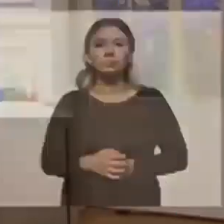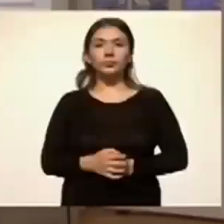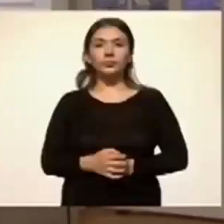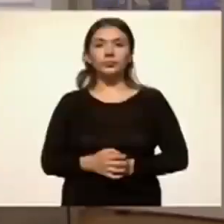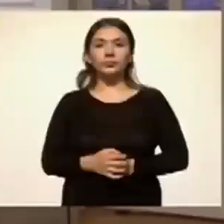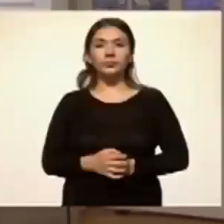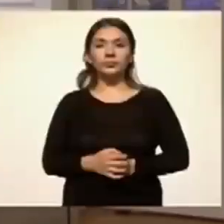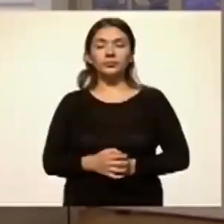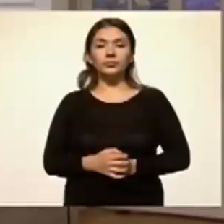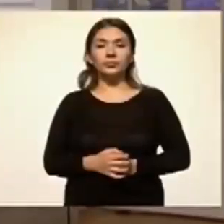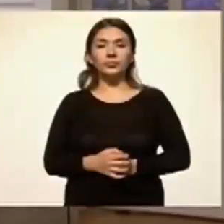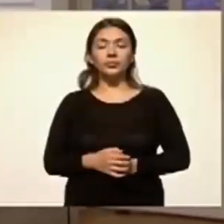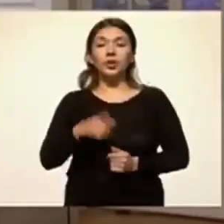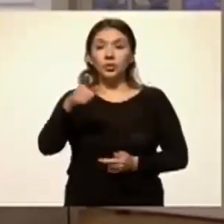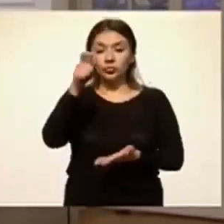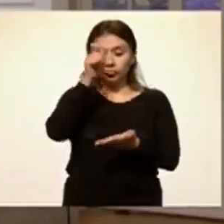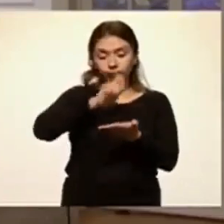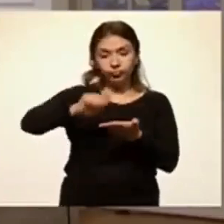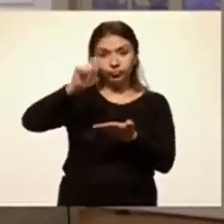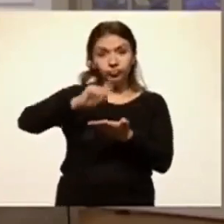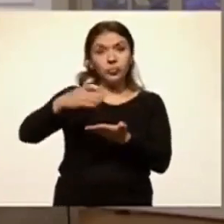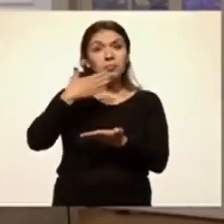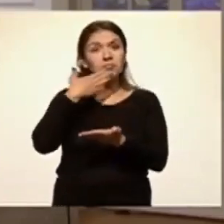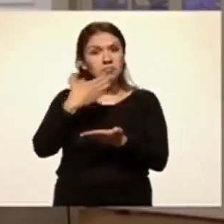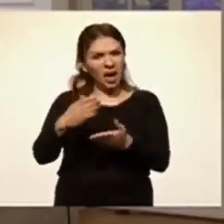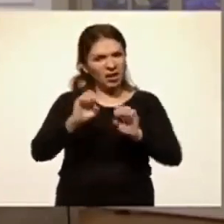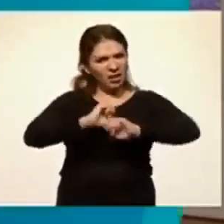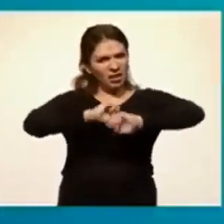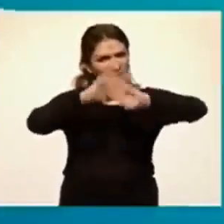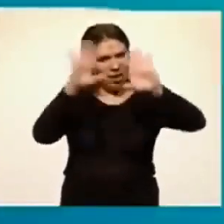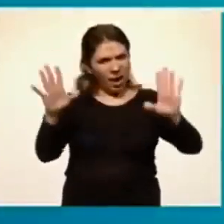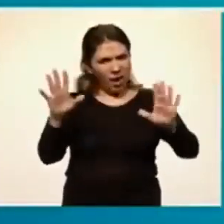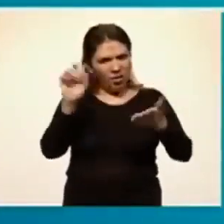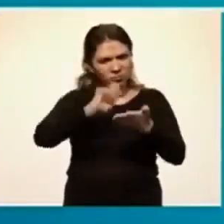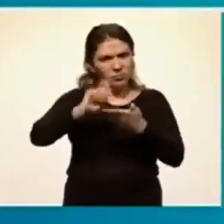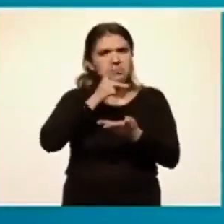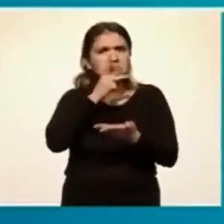¿La ortografía es correcta y su redacción fluida?